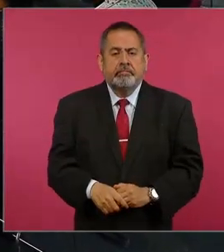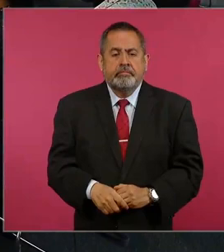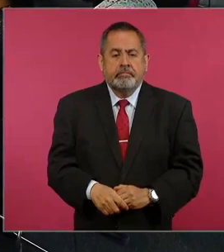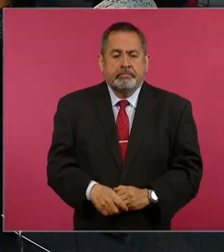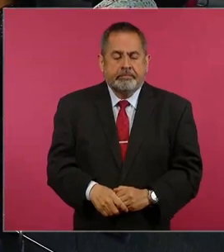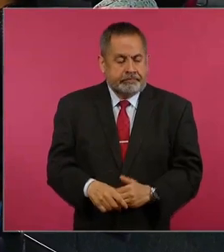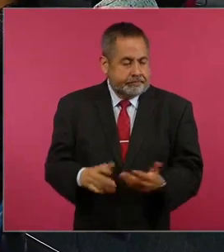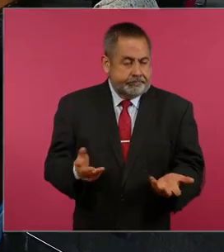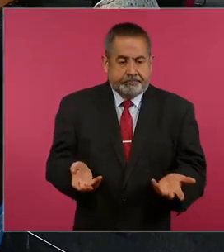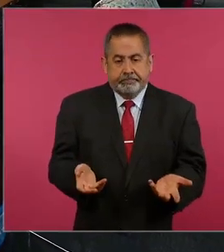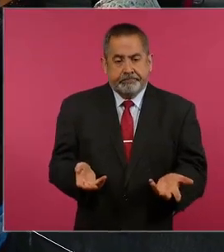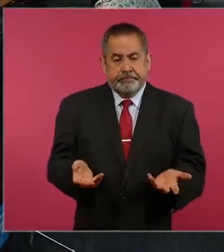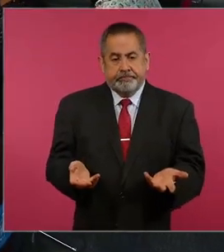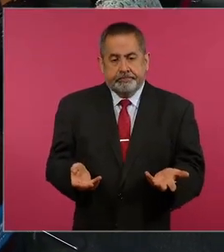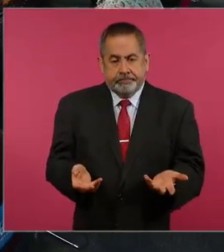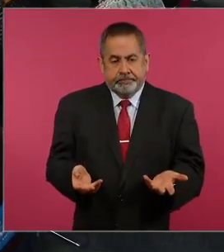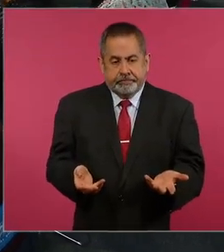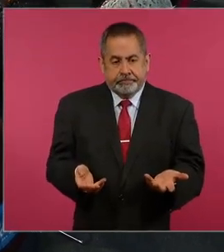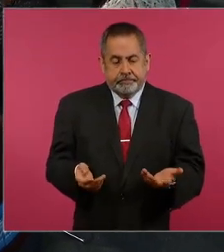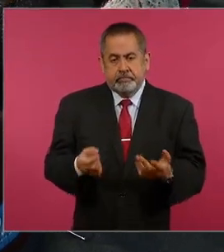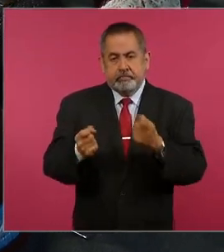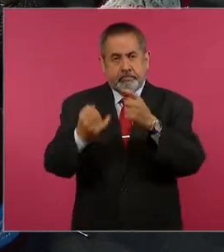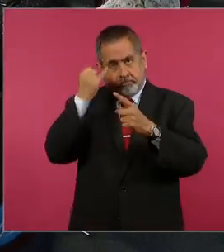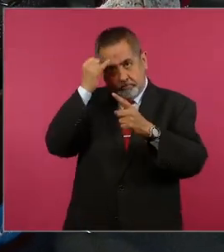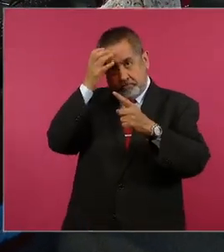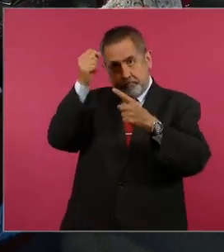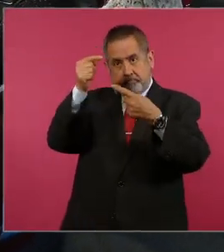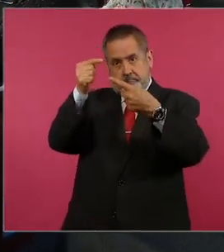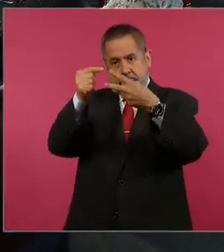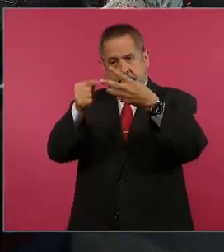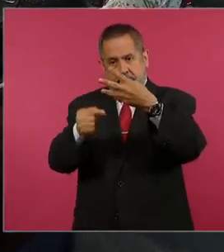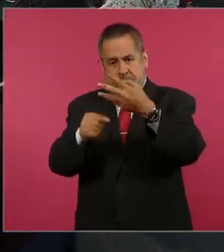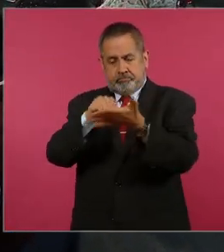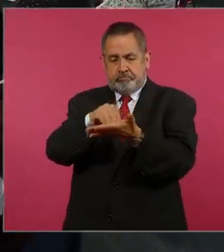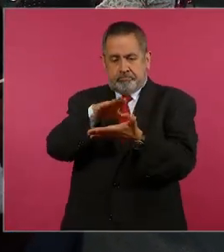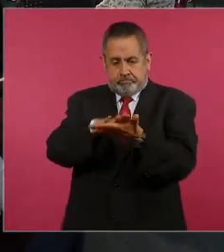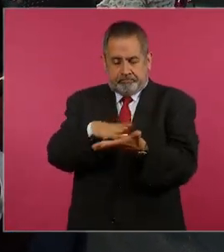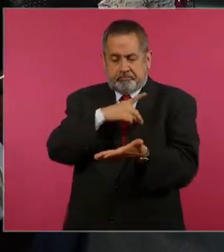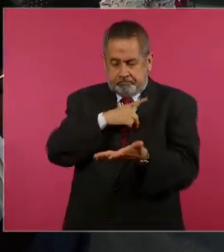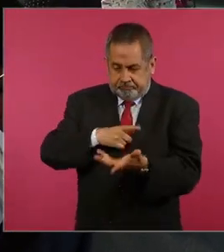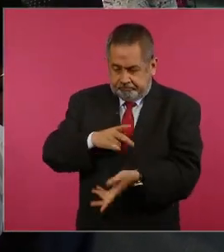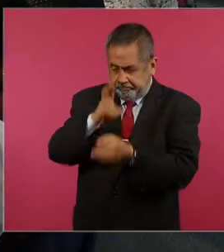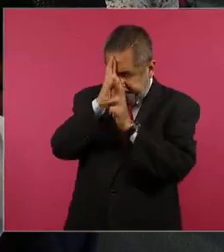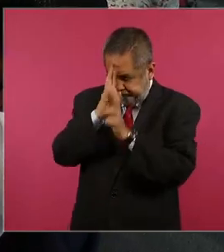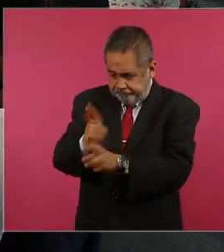Nada más que sí hay preceptos que deben de respetarse.